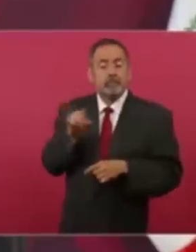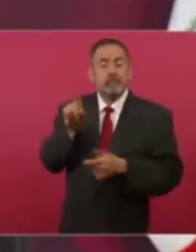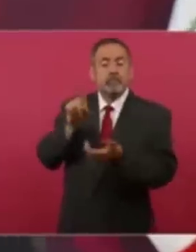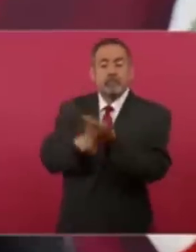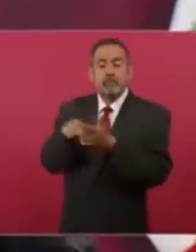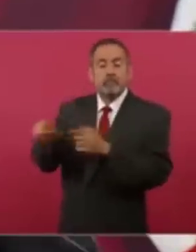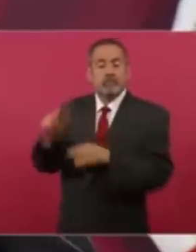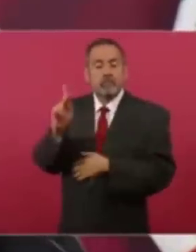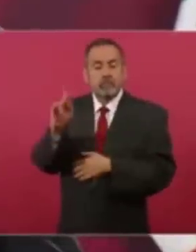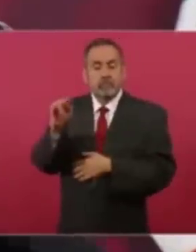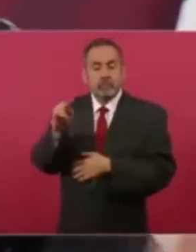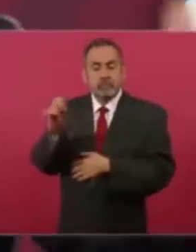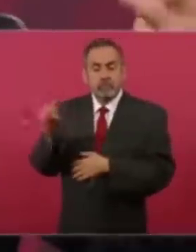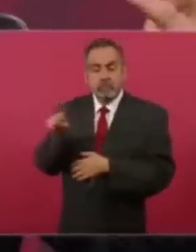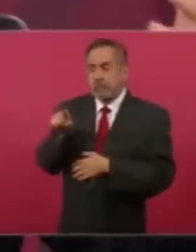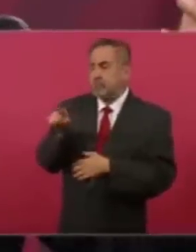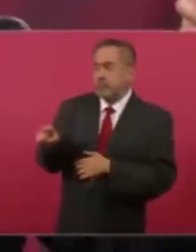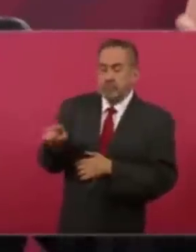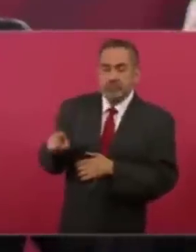Y Fox